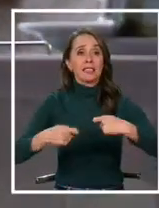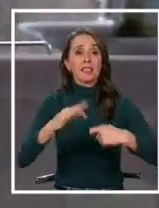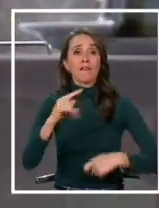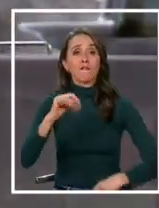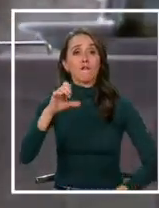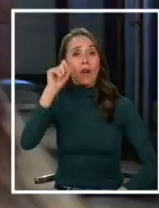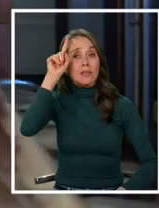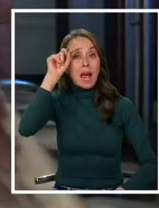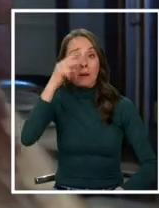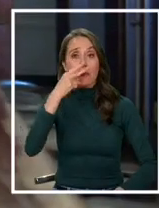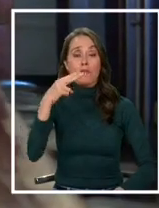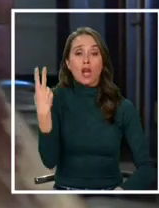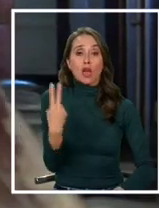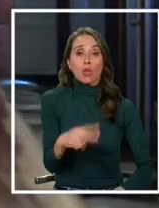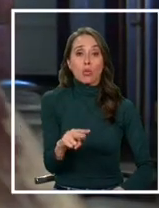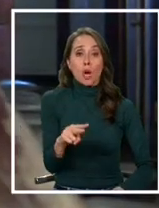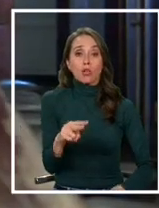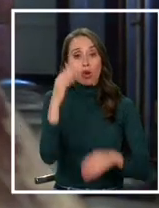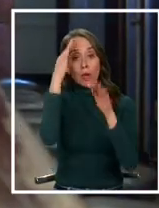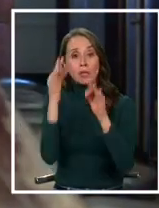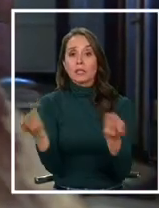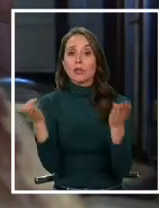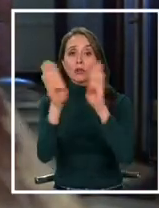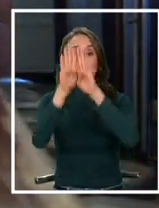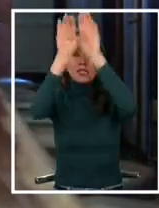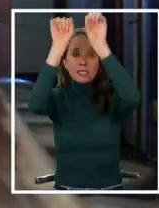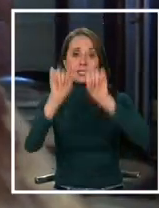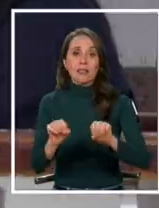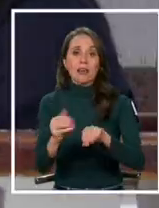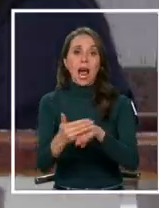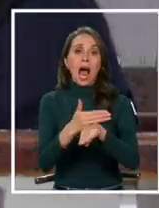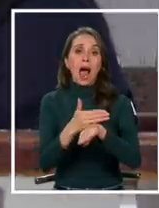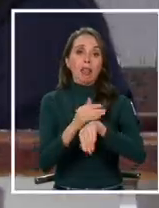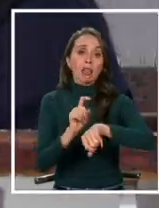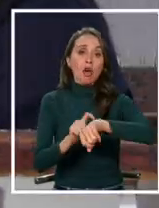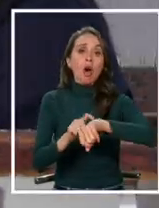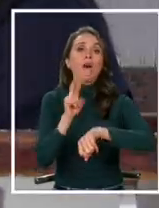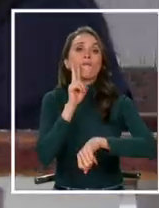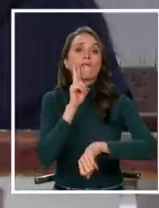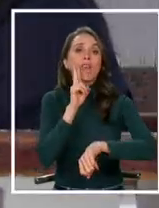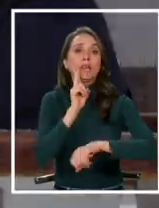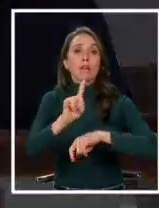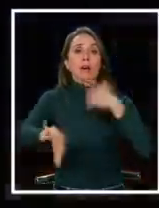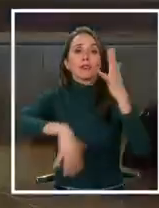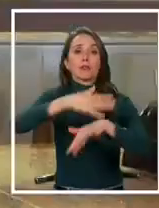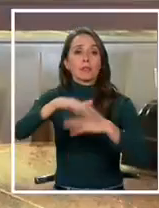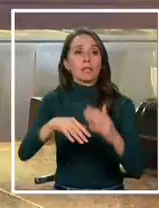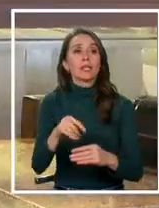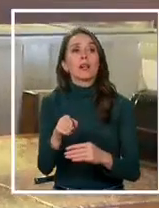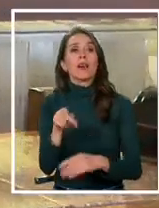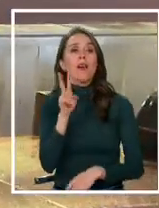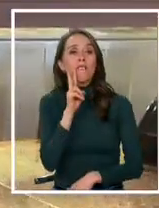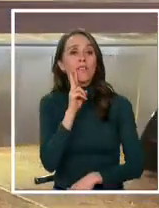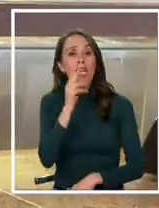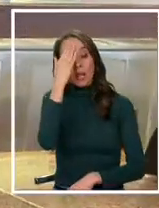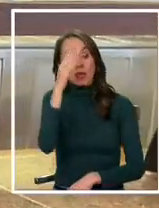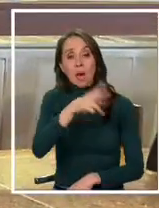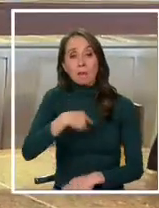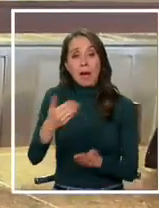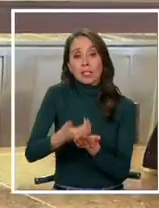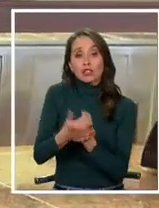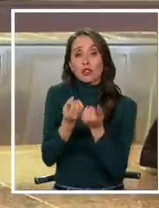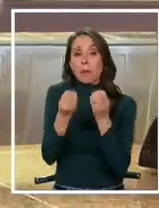ejemplo de ello sus dueños han decidido cerrar anticipadamente los viernes para evitar incidentes el día viernes es un día perdido para